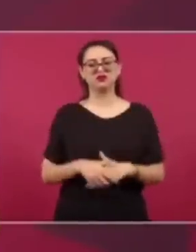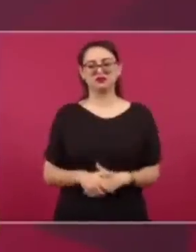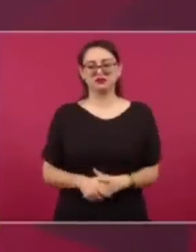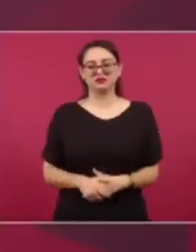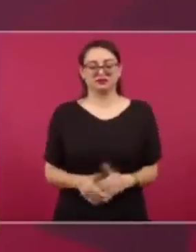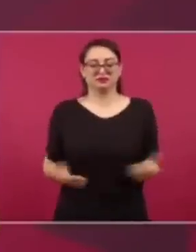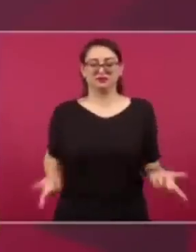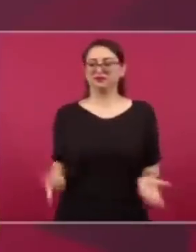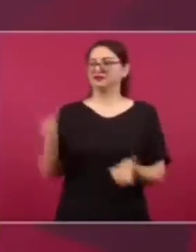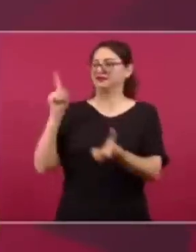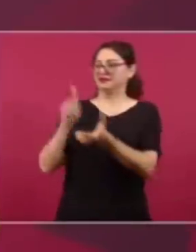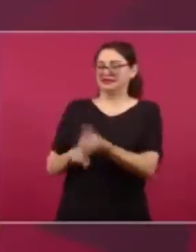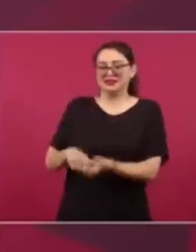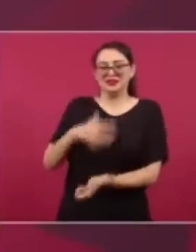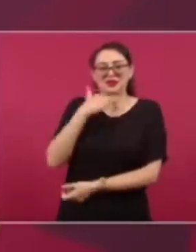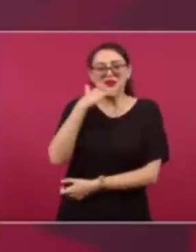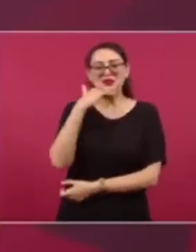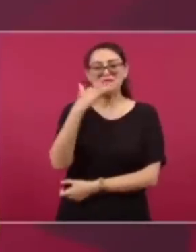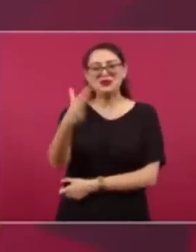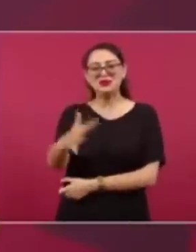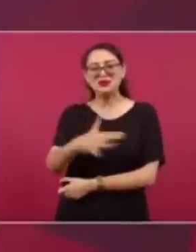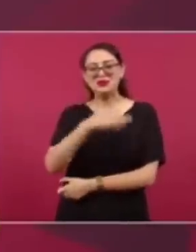muchas otras cosas